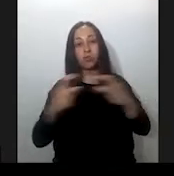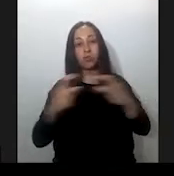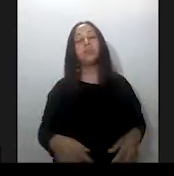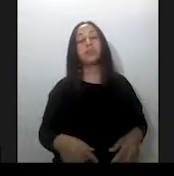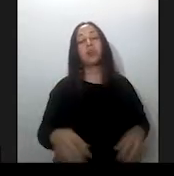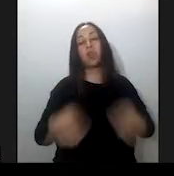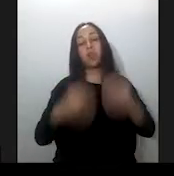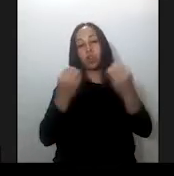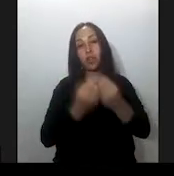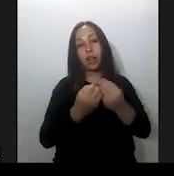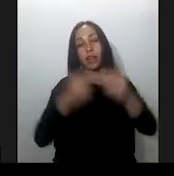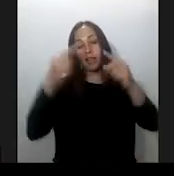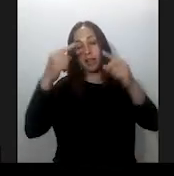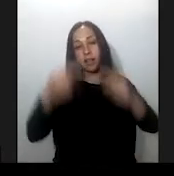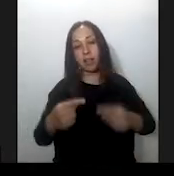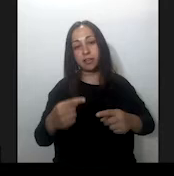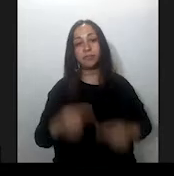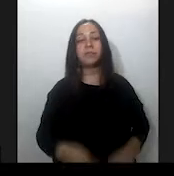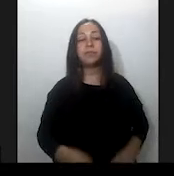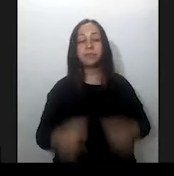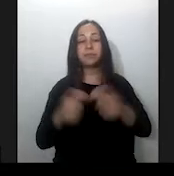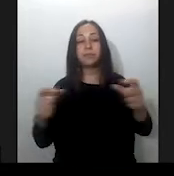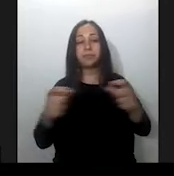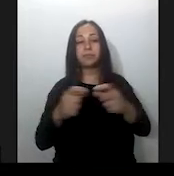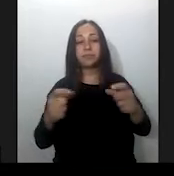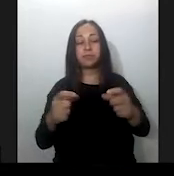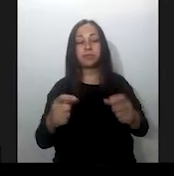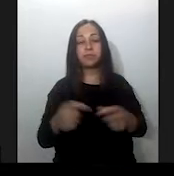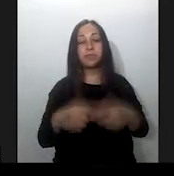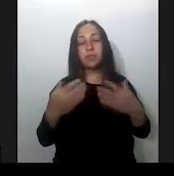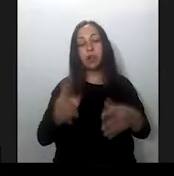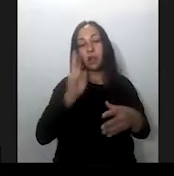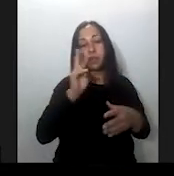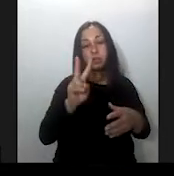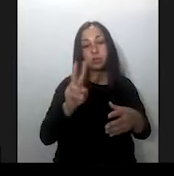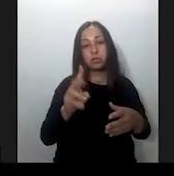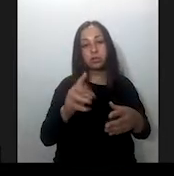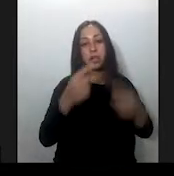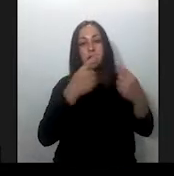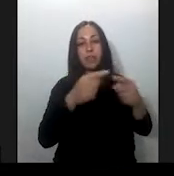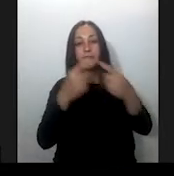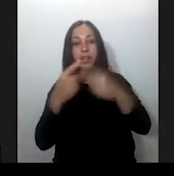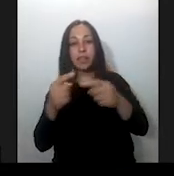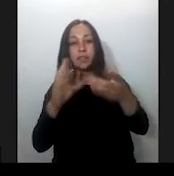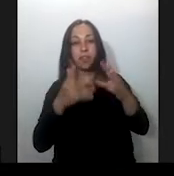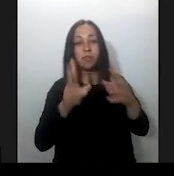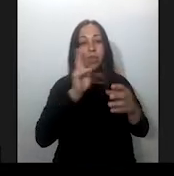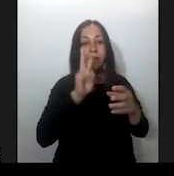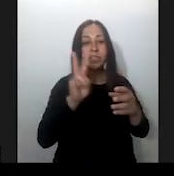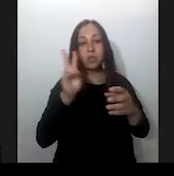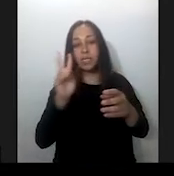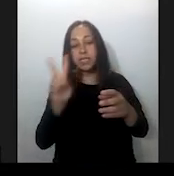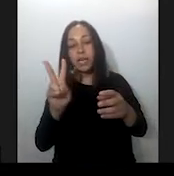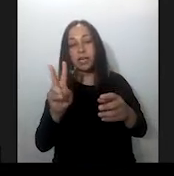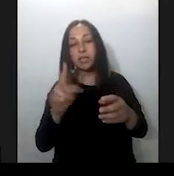5, y bueno, los totales me da la totalidad de tickets. También podemos observar que me muestra diferentes tipos de